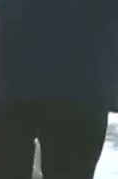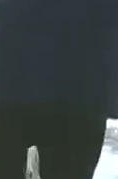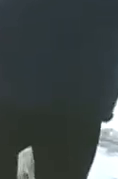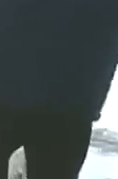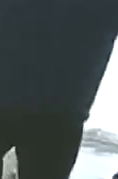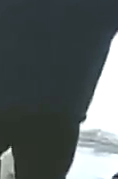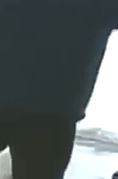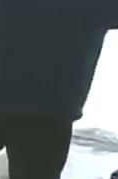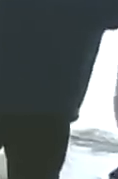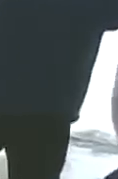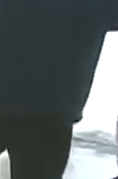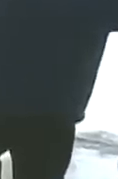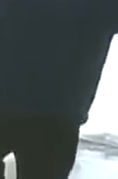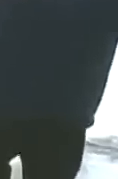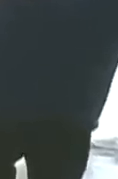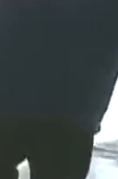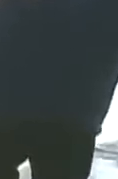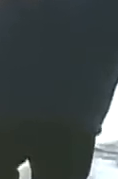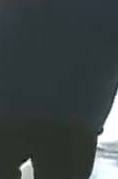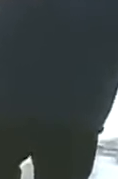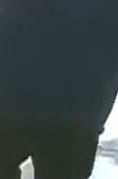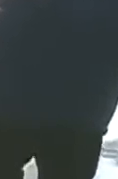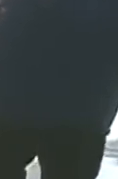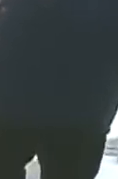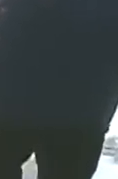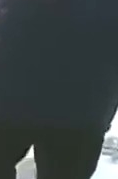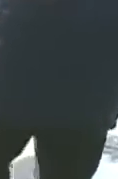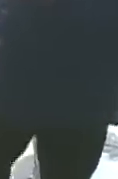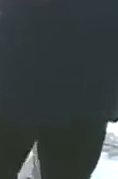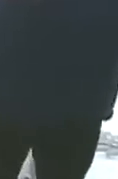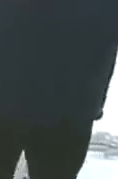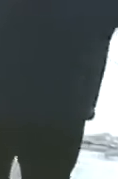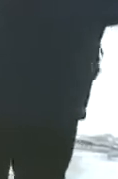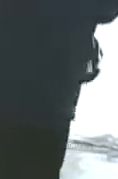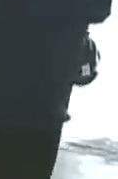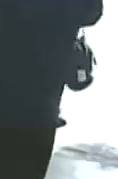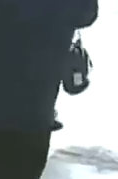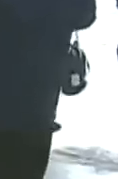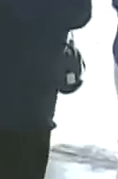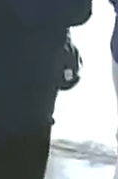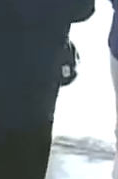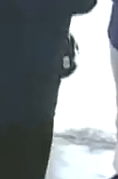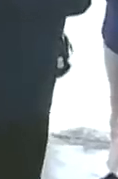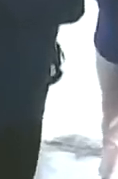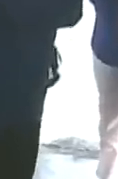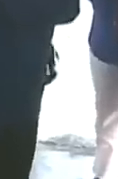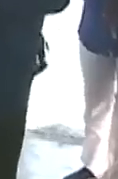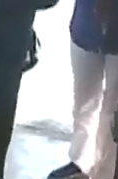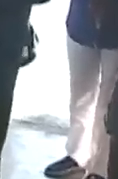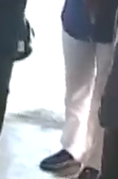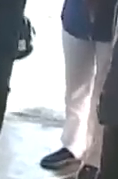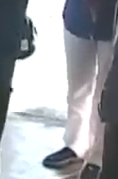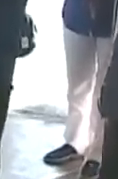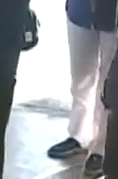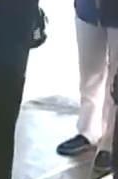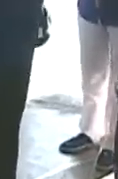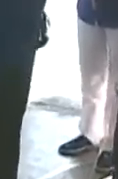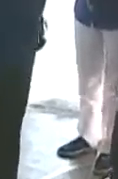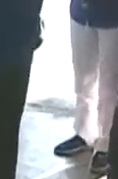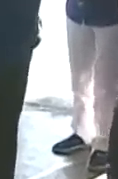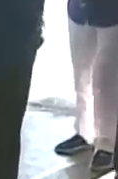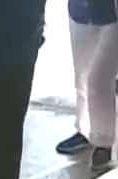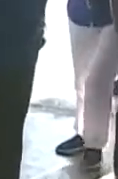materialización de políticas, programas, planes, estrategias correspondientes a todo ese derecho a los trabajadores de la clase obrera